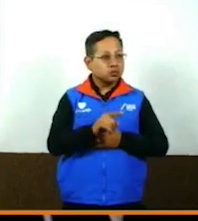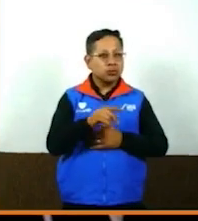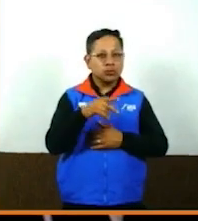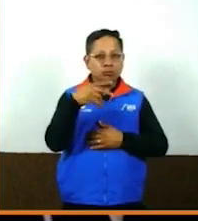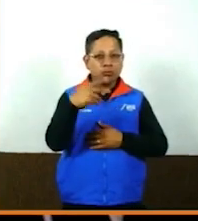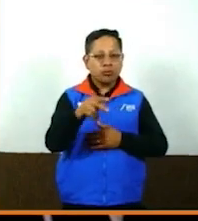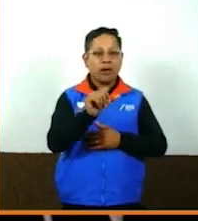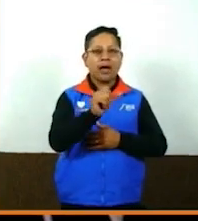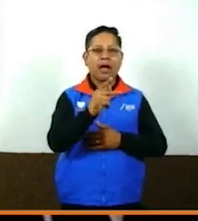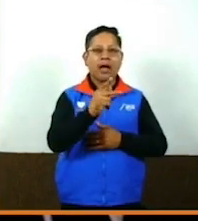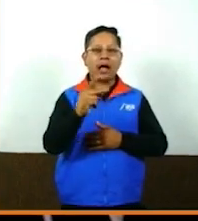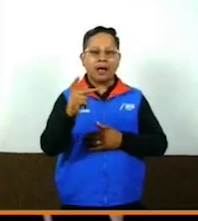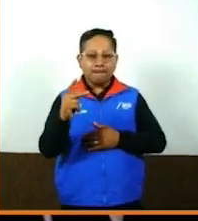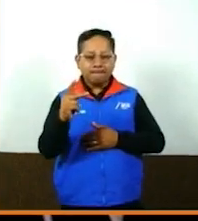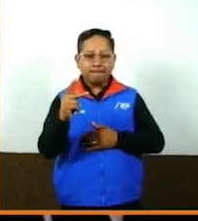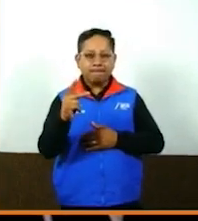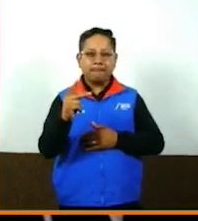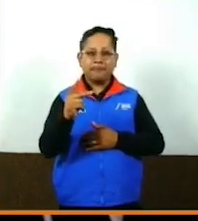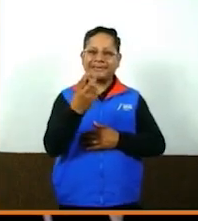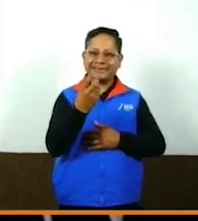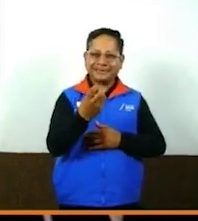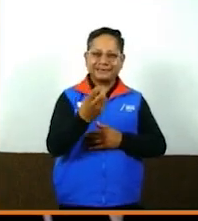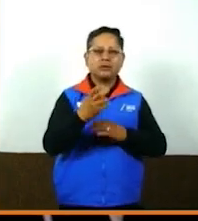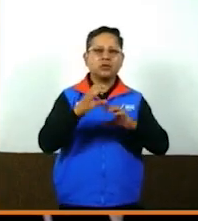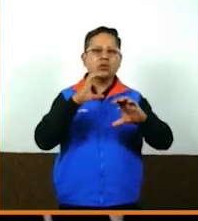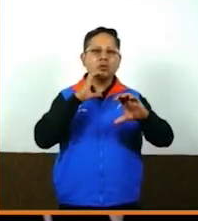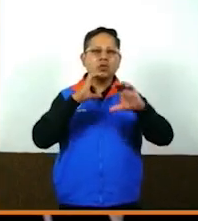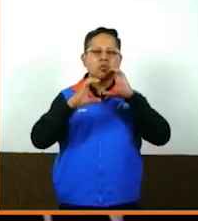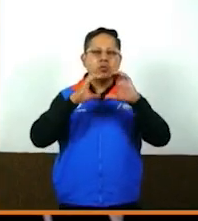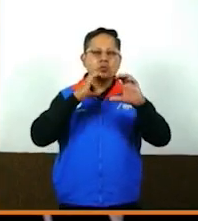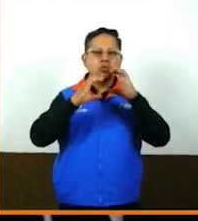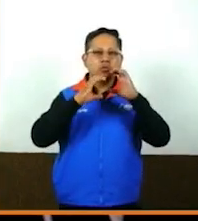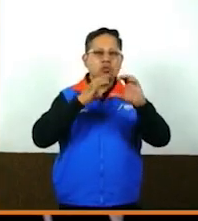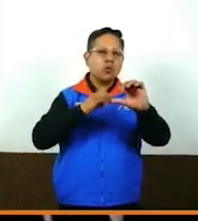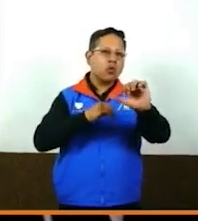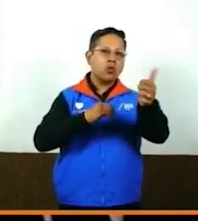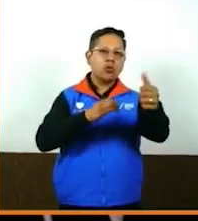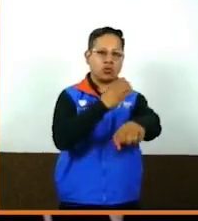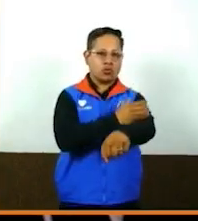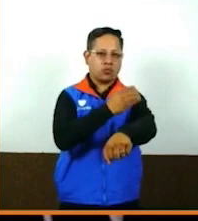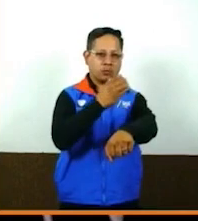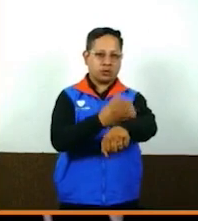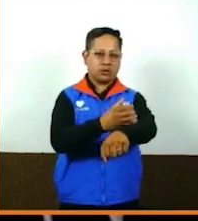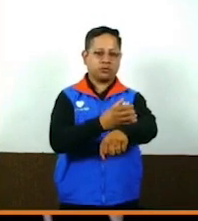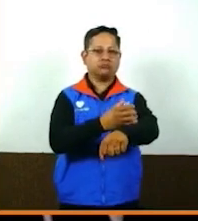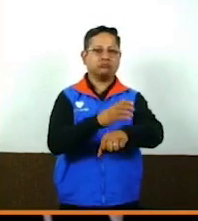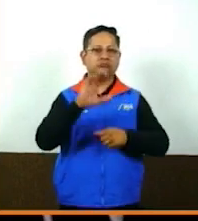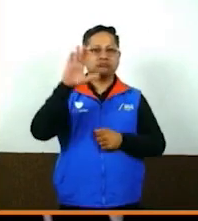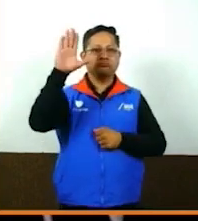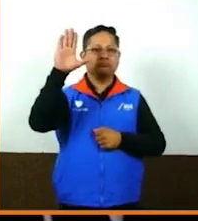alguna aplicación que les permite comunicarse con otros compañeros y compañeras de trabajo.